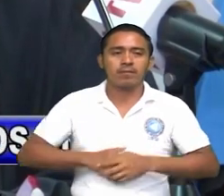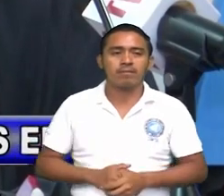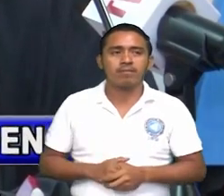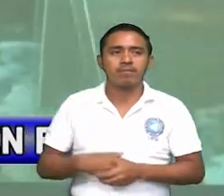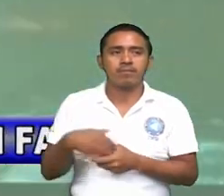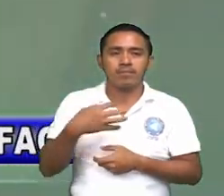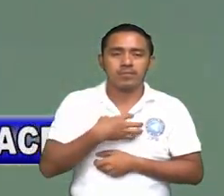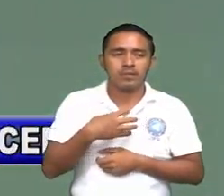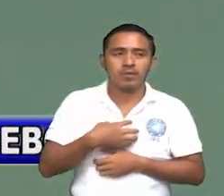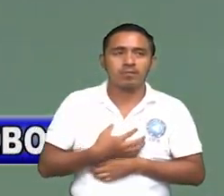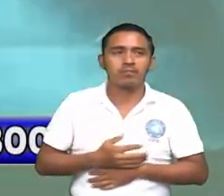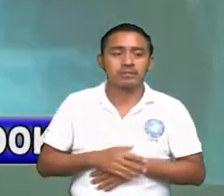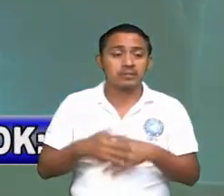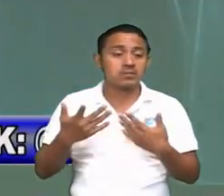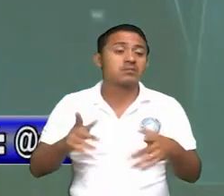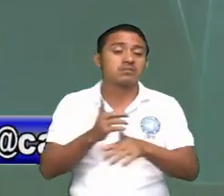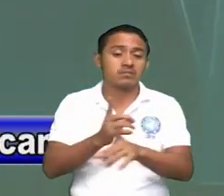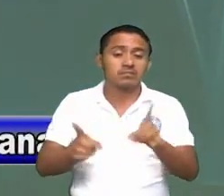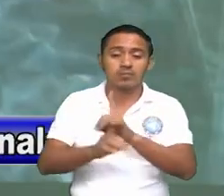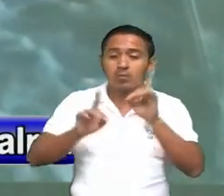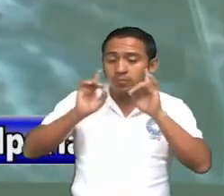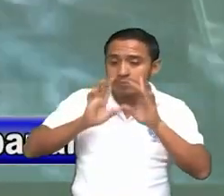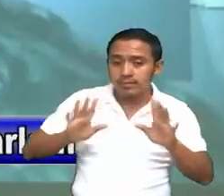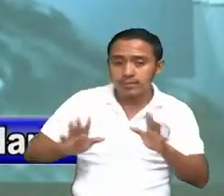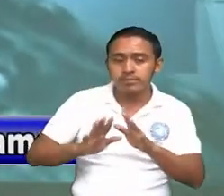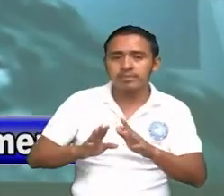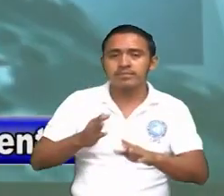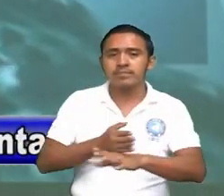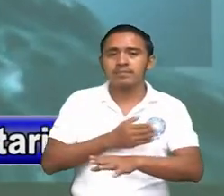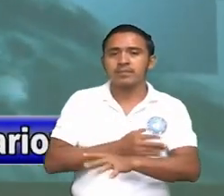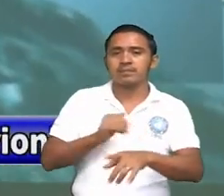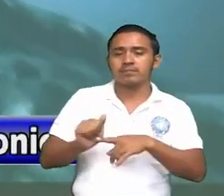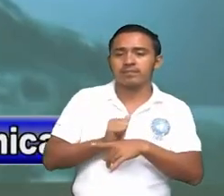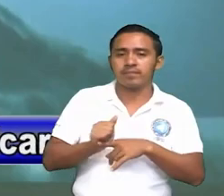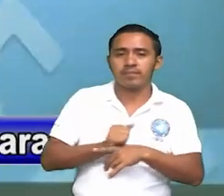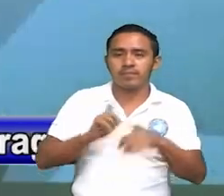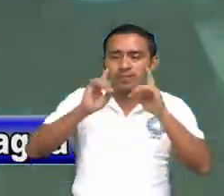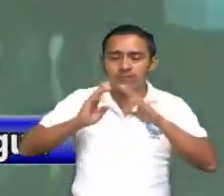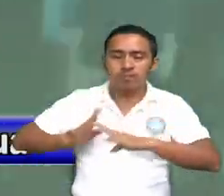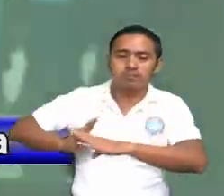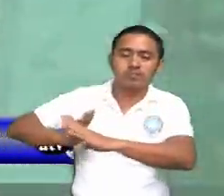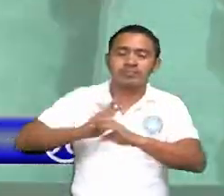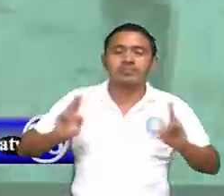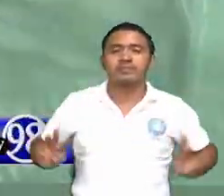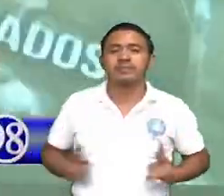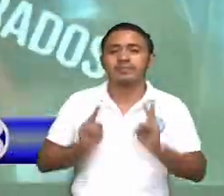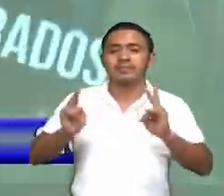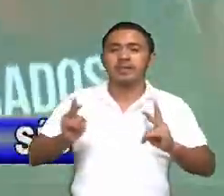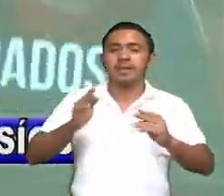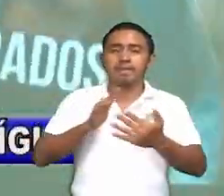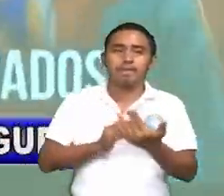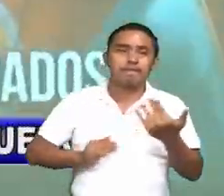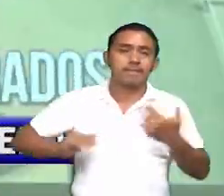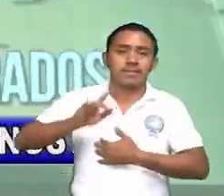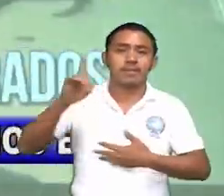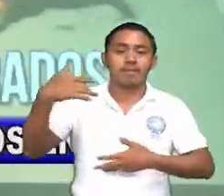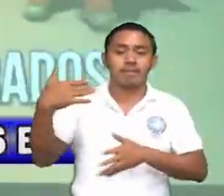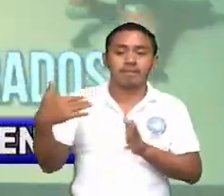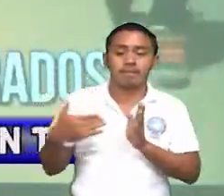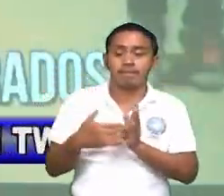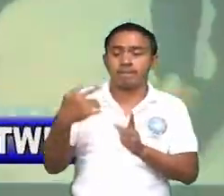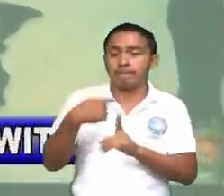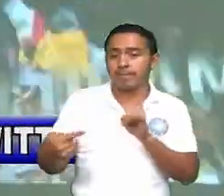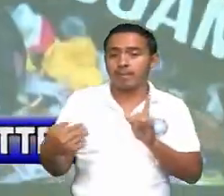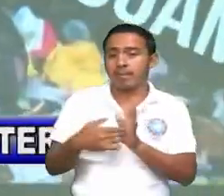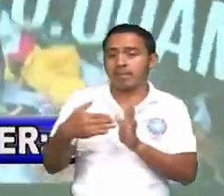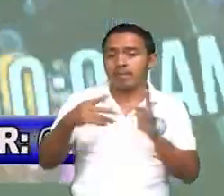cuales debemos estar preparados. En ejercicios anteriores de protección de la vida han participado más de 500.000 de personas, por